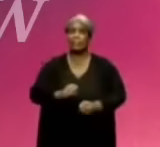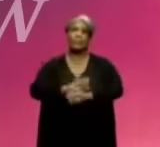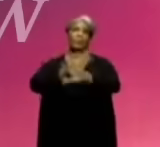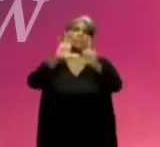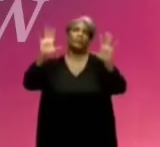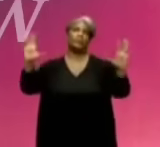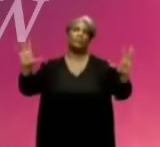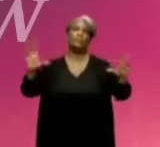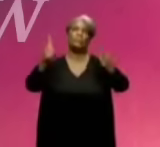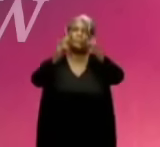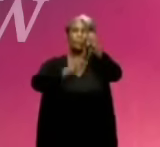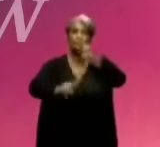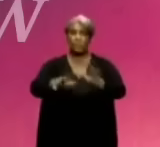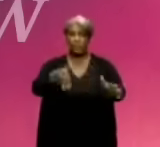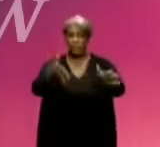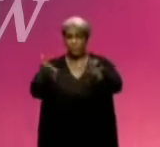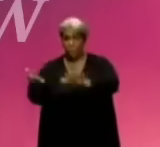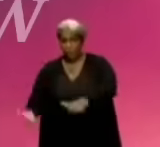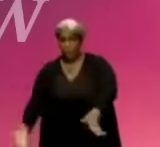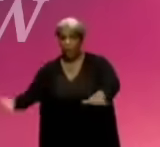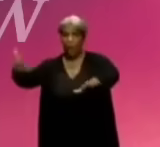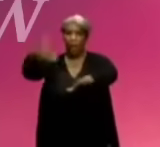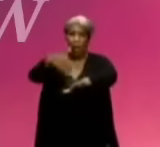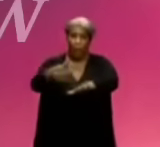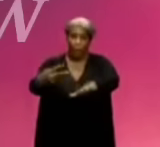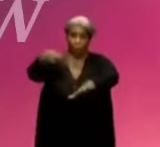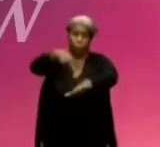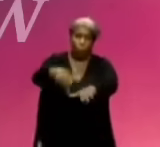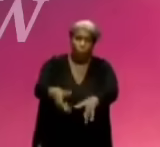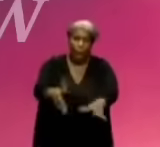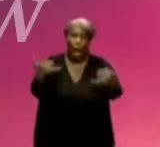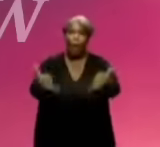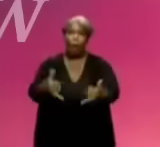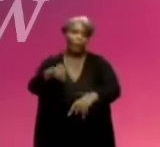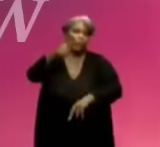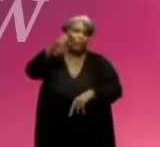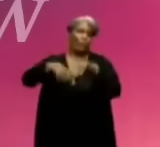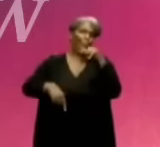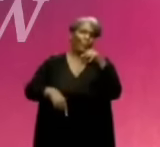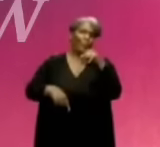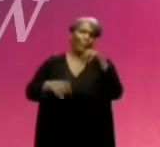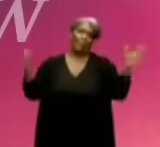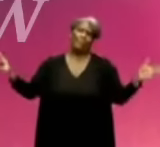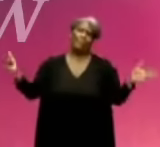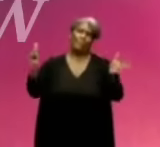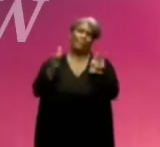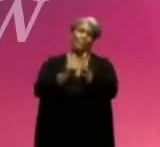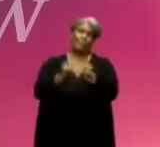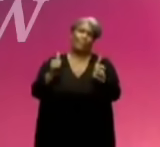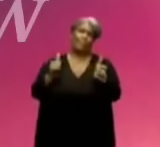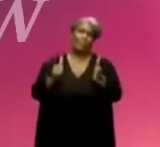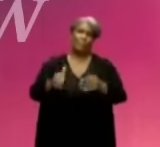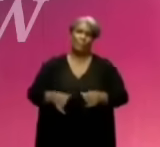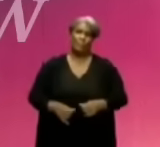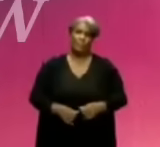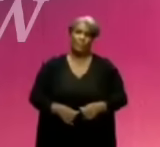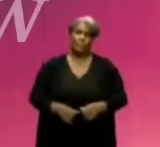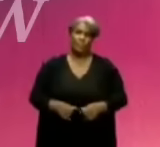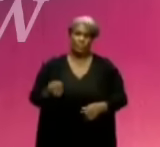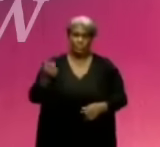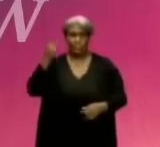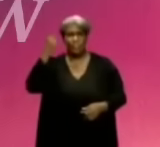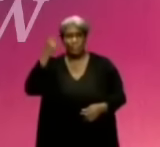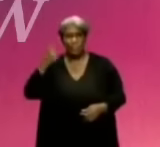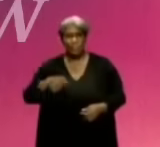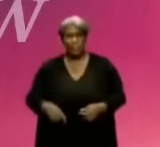es imposible. Y yo pienso que sería una ofensa tú ofrecerle a esa persona, te va a llevar una fundita porque tú perdiste una vida. Para mí es